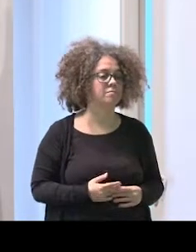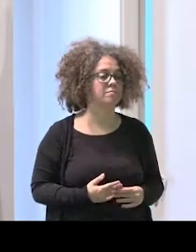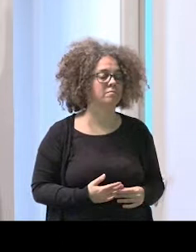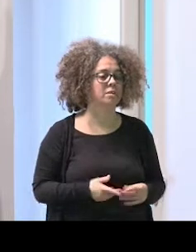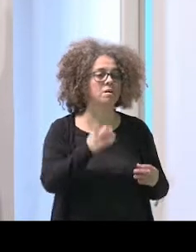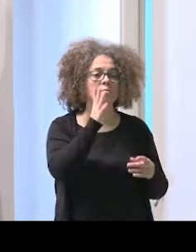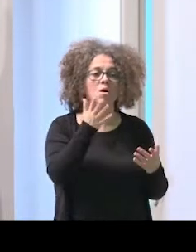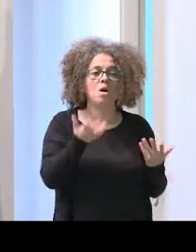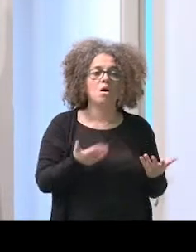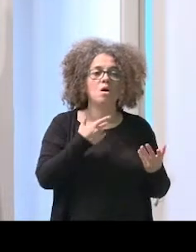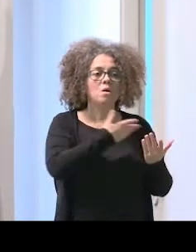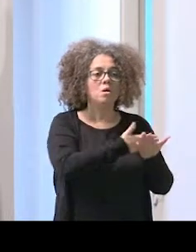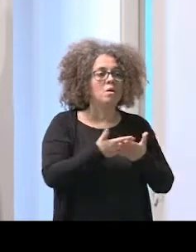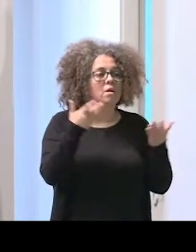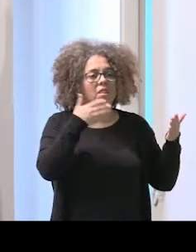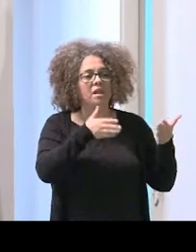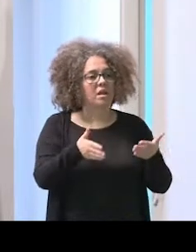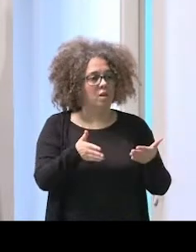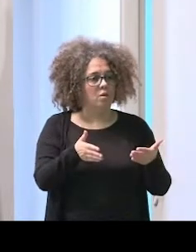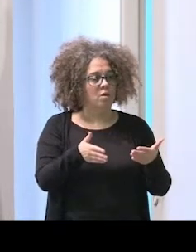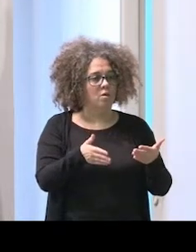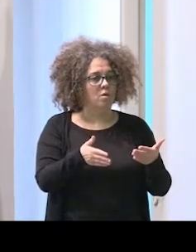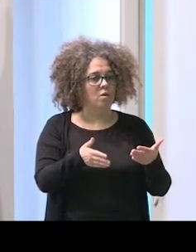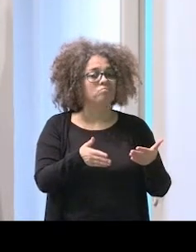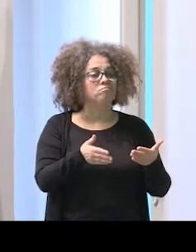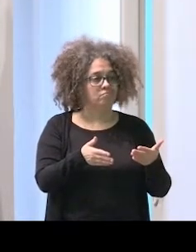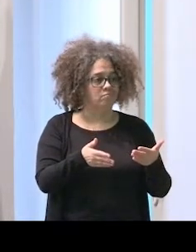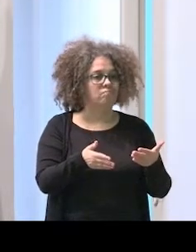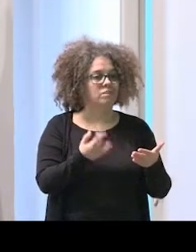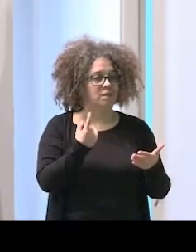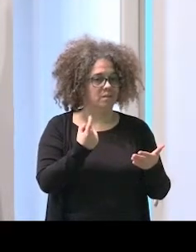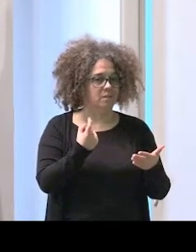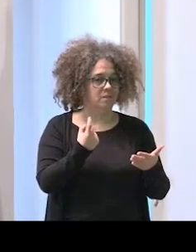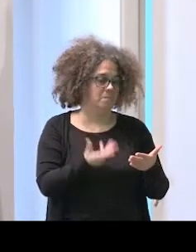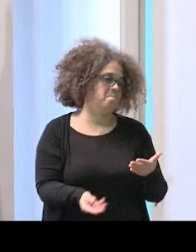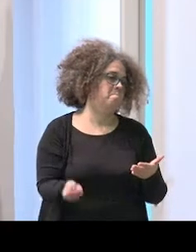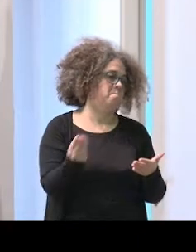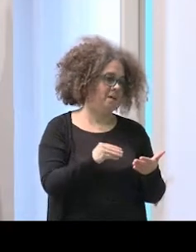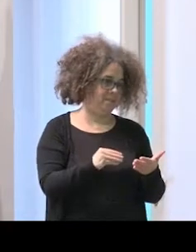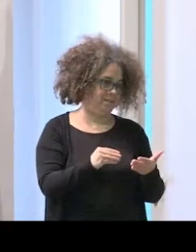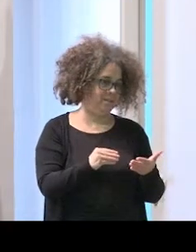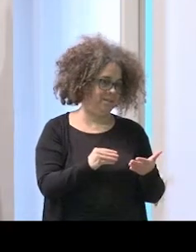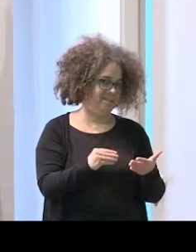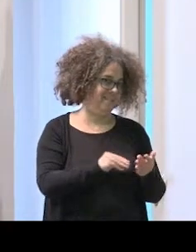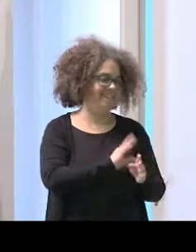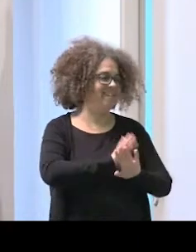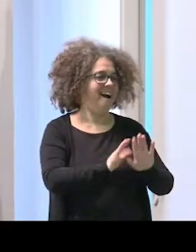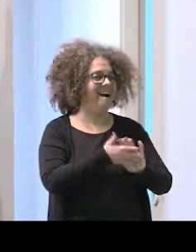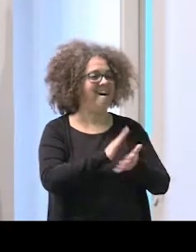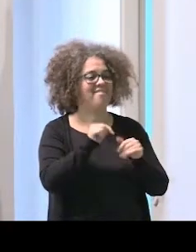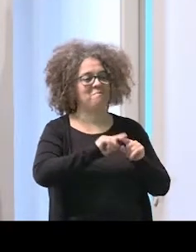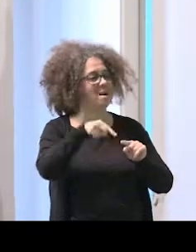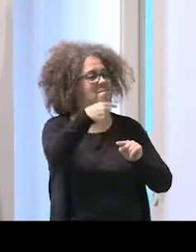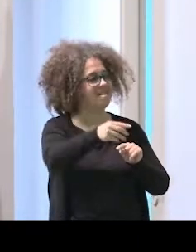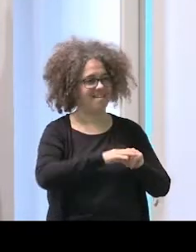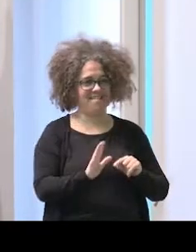el cambiar a un cribado dirigido tiene una serie de necesidades que tenemos que implementar y eso no es fácil, no va a ser de hoy para mañana. El